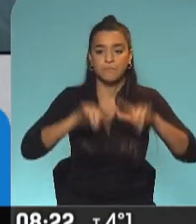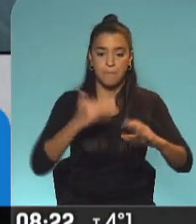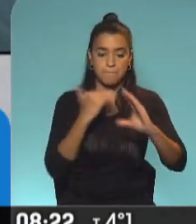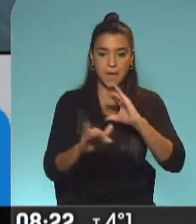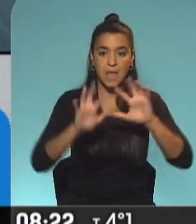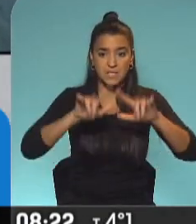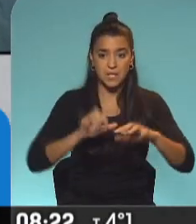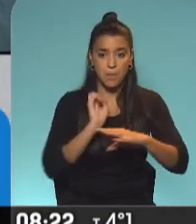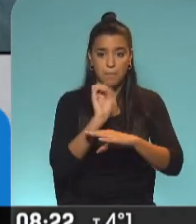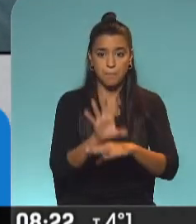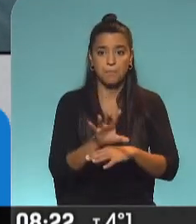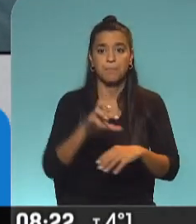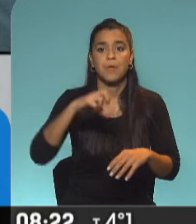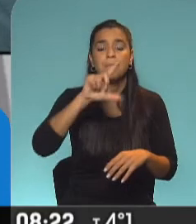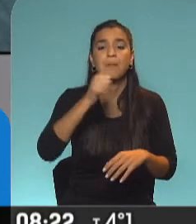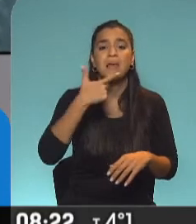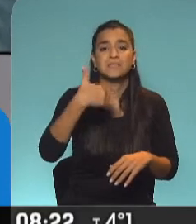tienen que escribir, que es